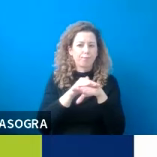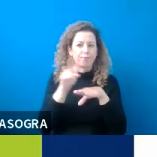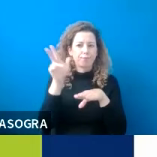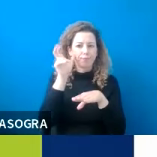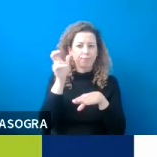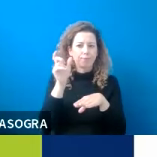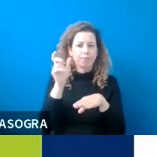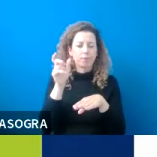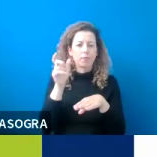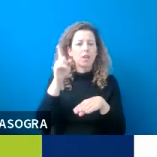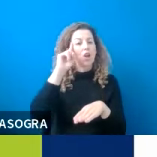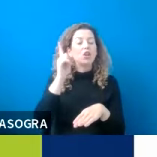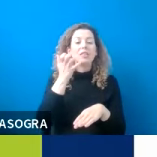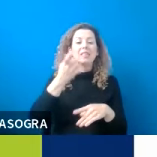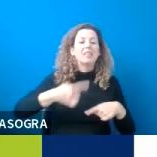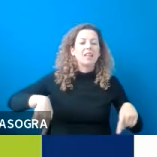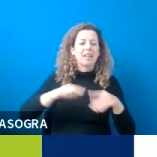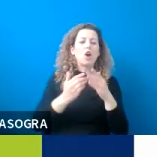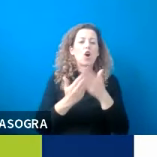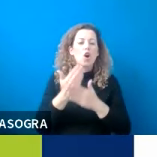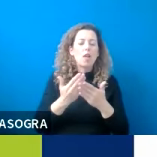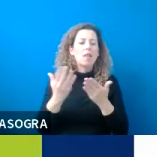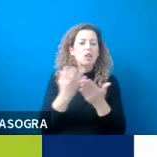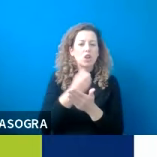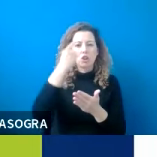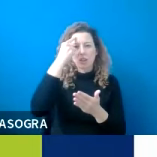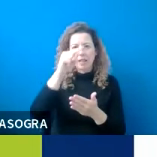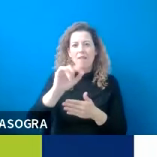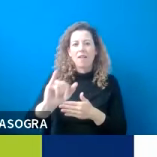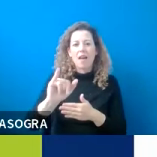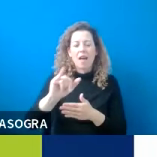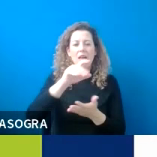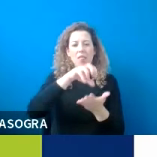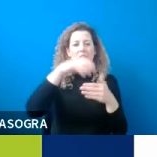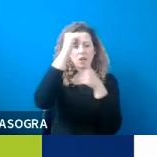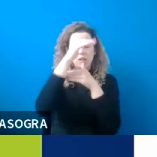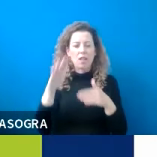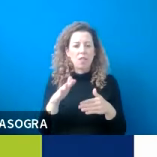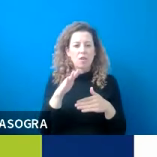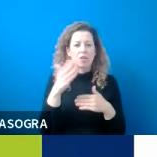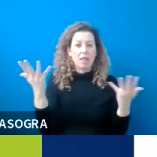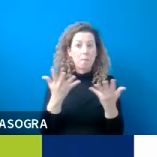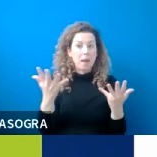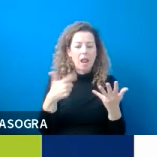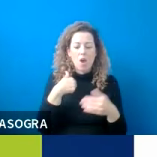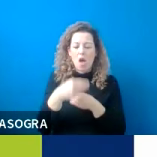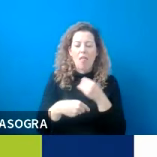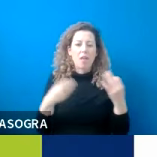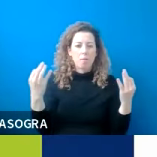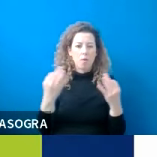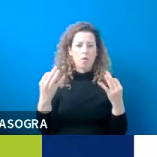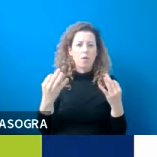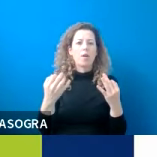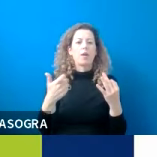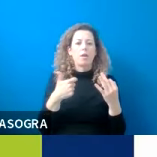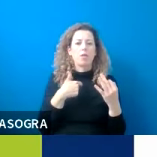esta jornada conoce la existencia de los centros de atención temprana y qué hacemos en ellos. Entonces, un CAI, un